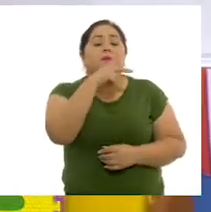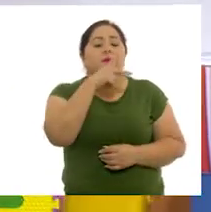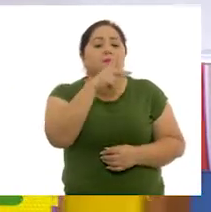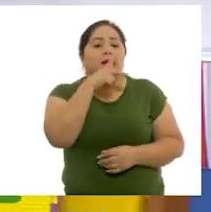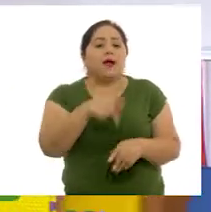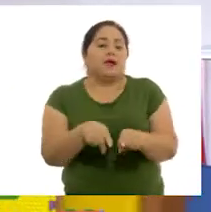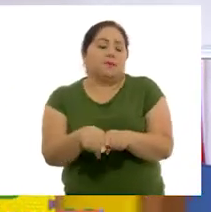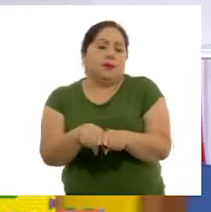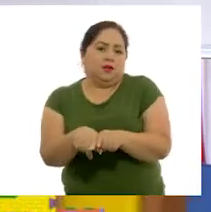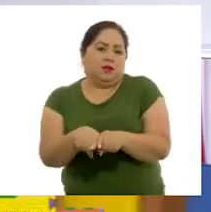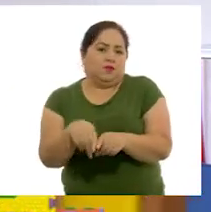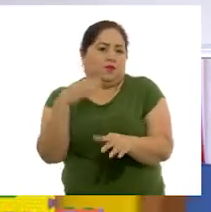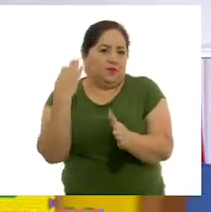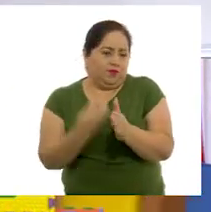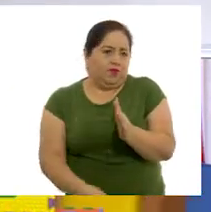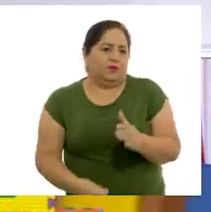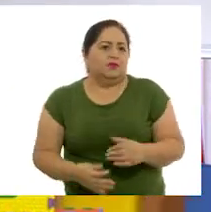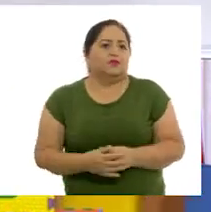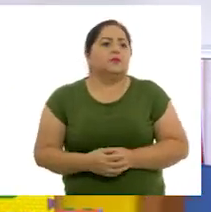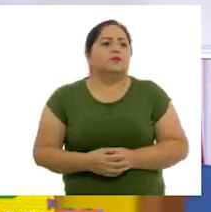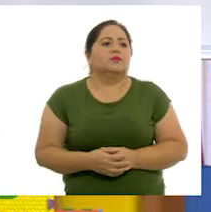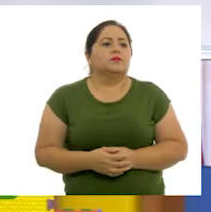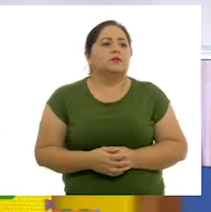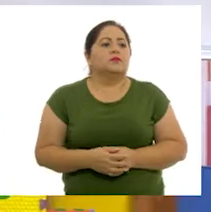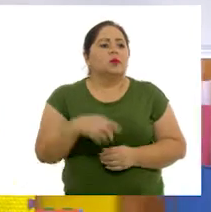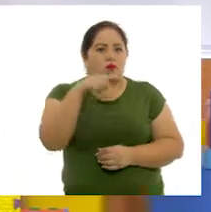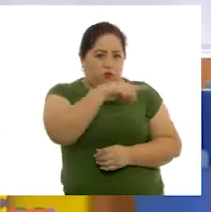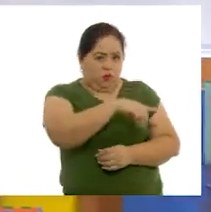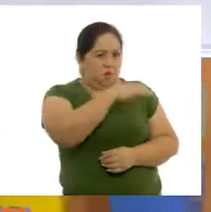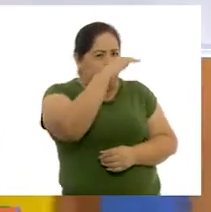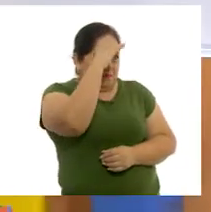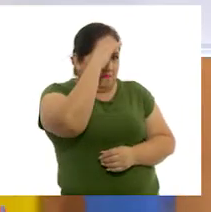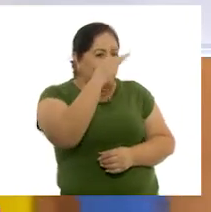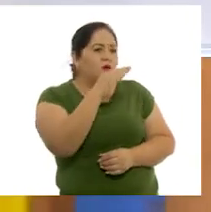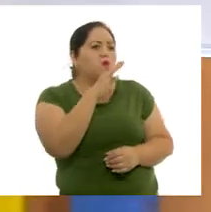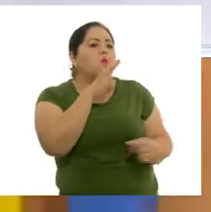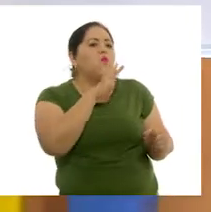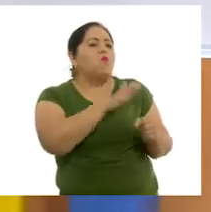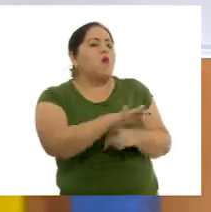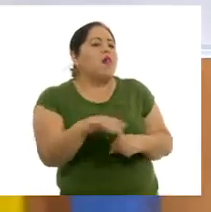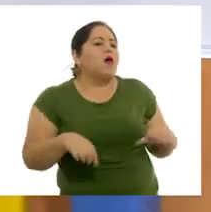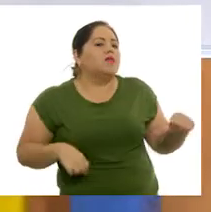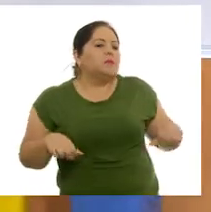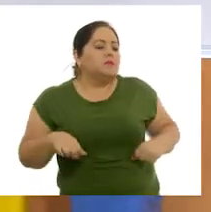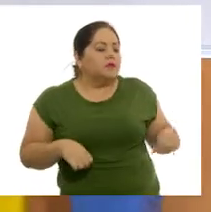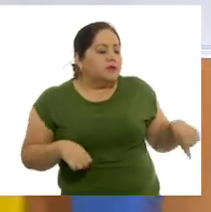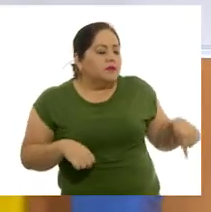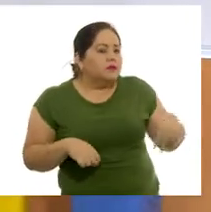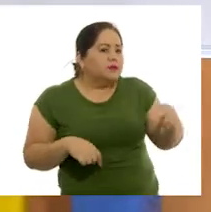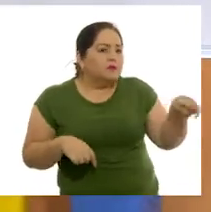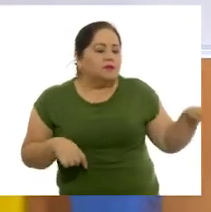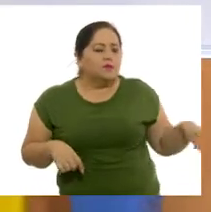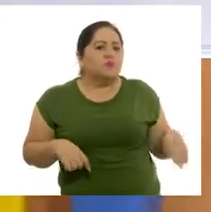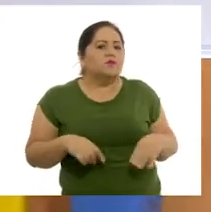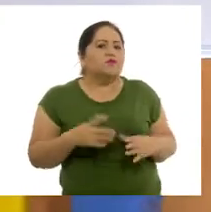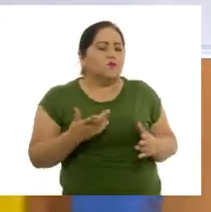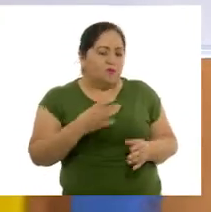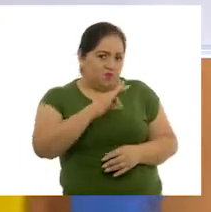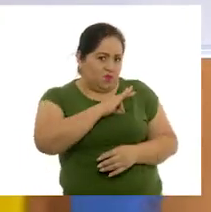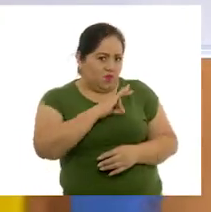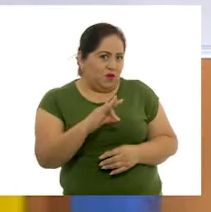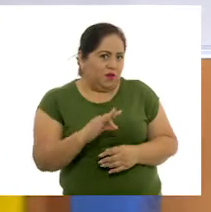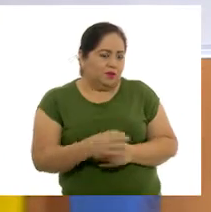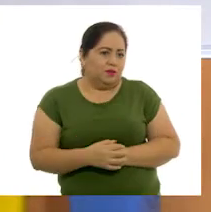falta el hermanito. El hermanito. ¿Qué te parece que vas pensando mientras? ¿Qué actividad puedes ir haciendo mientras vas recorriendo la